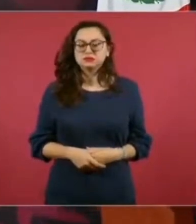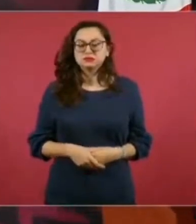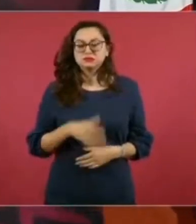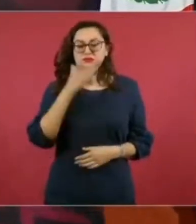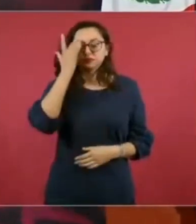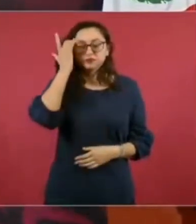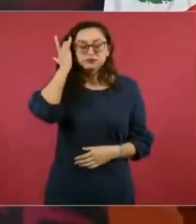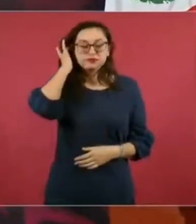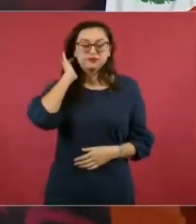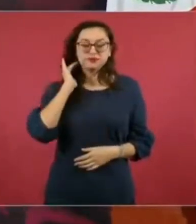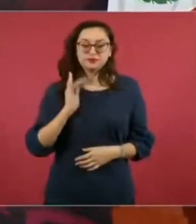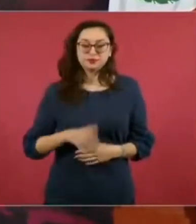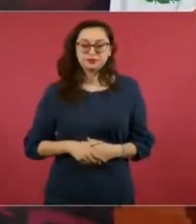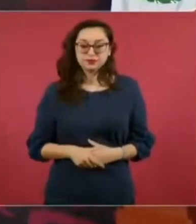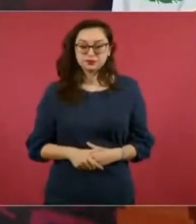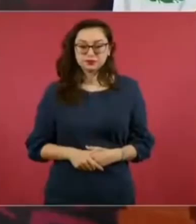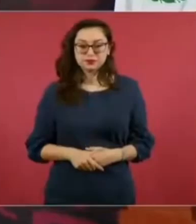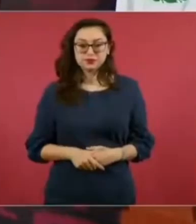Entonces,